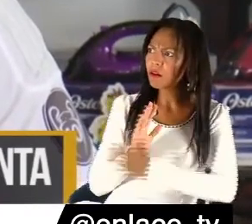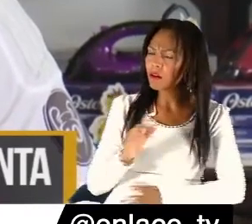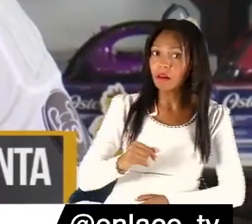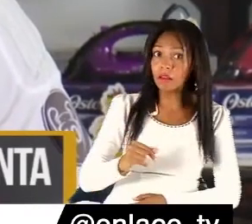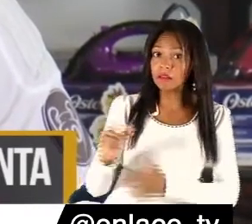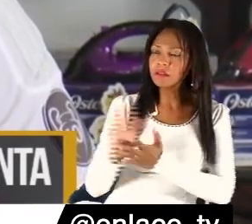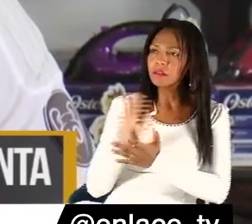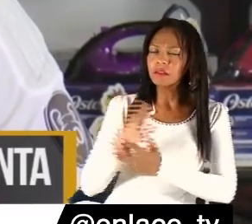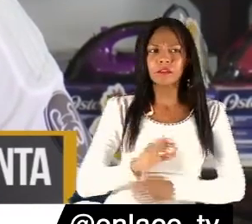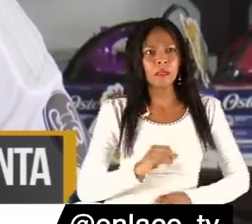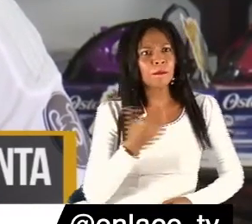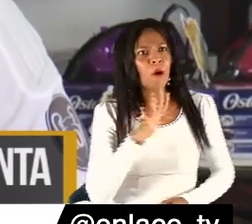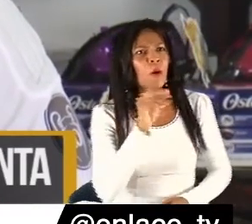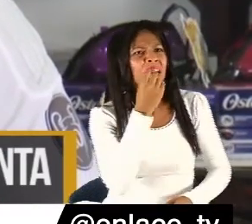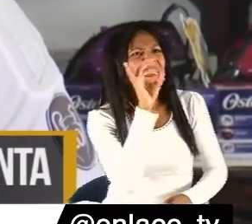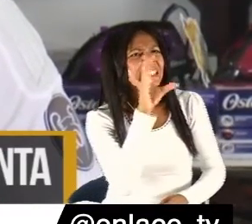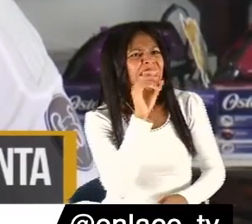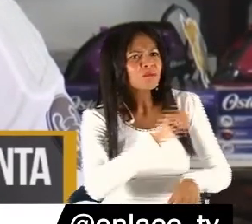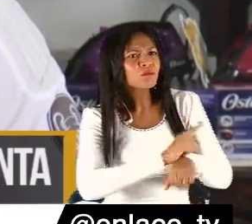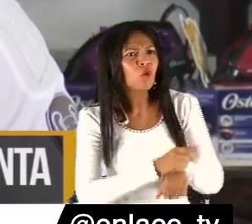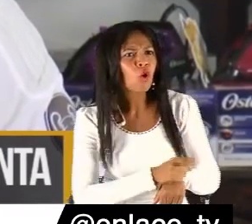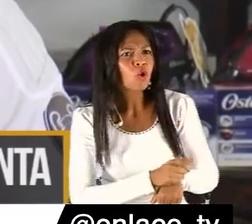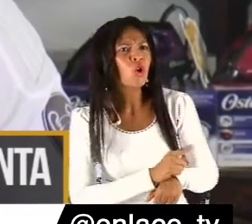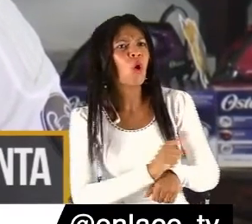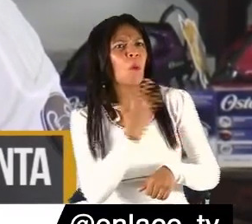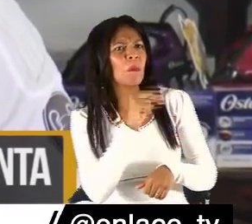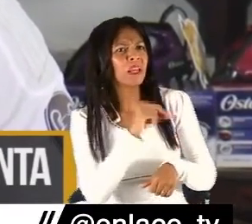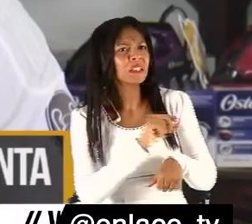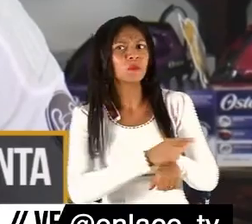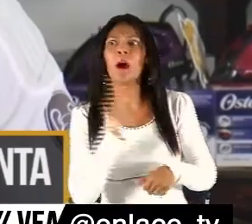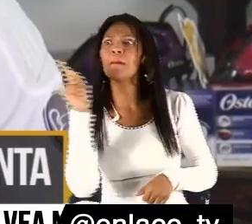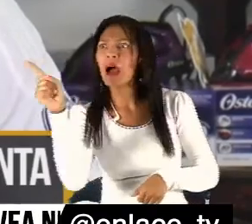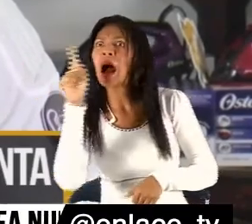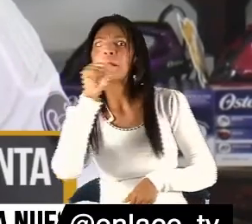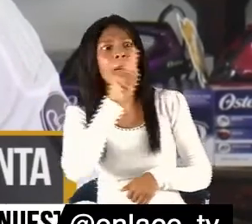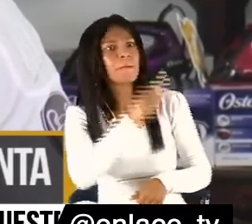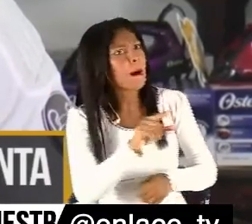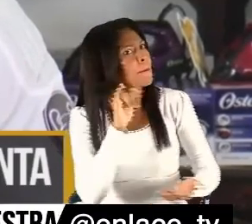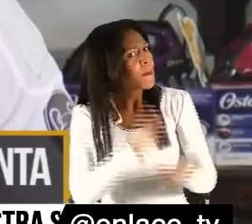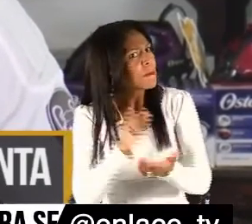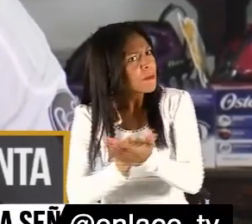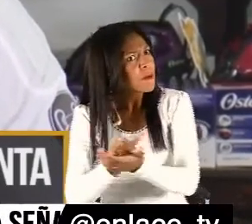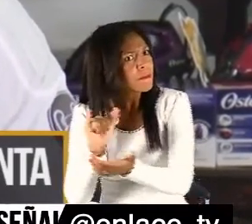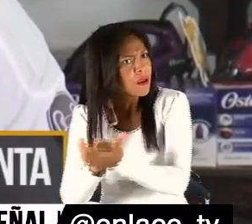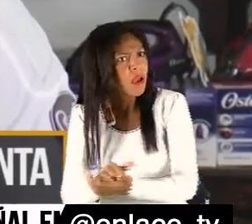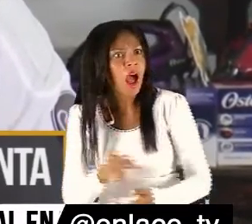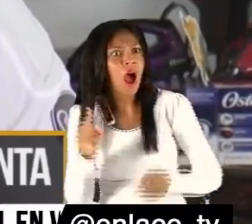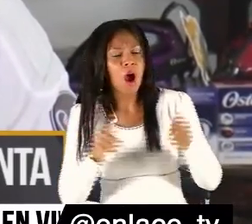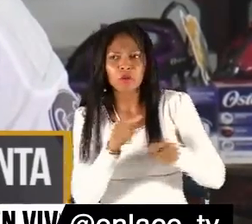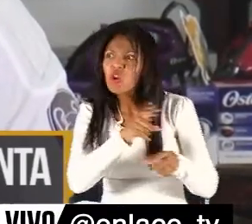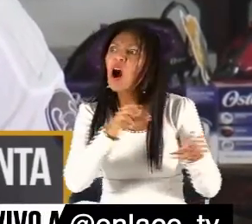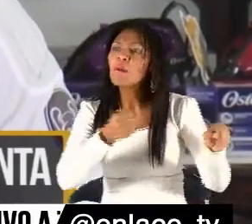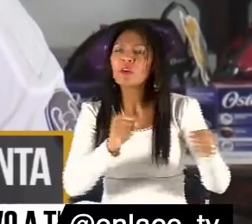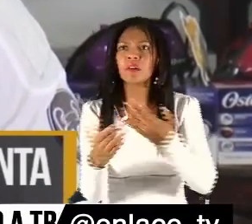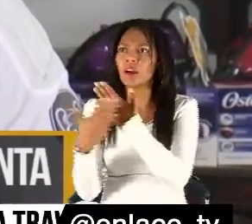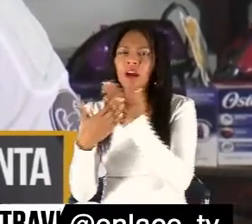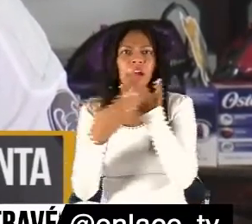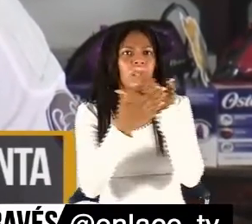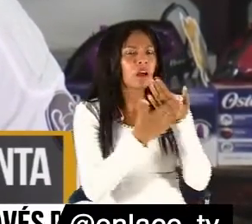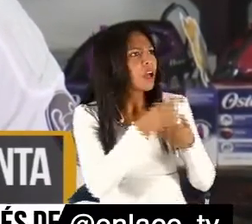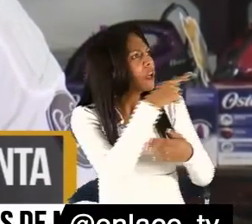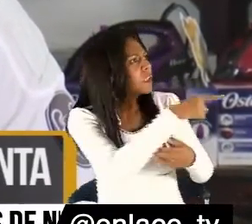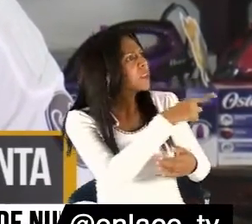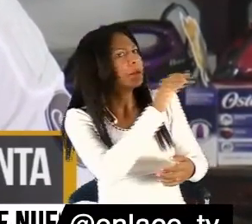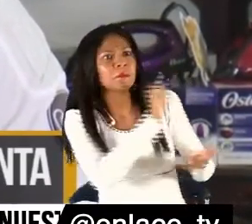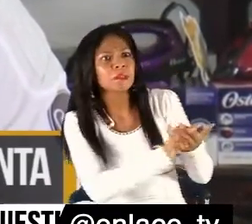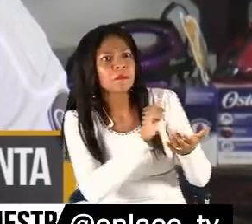que hacía menos de 15 o 20 minutos estaban sucediendo los mismos hechos en varios lugares y daban características de motocicletas parecidas,